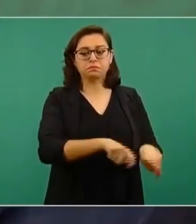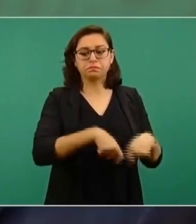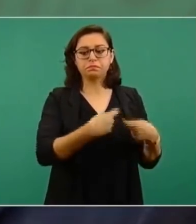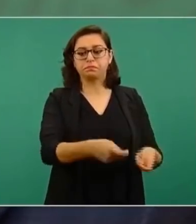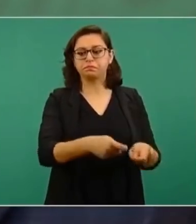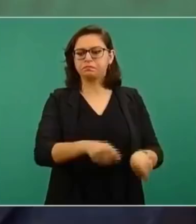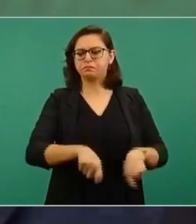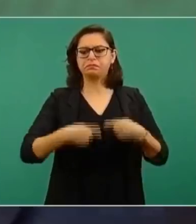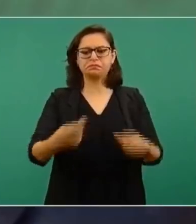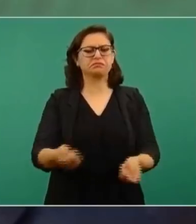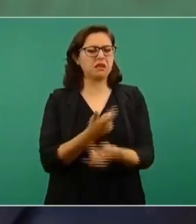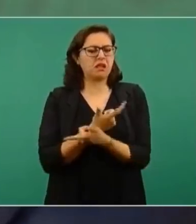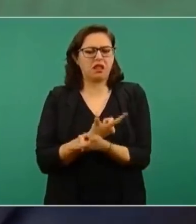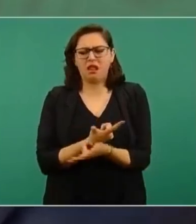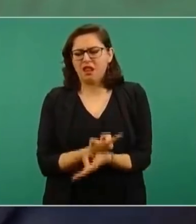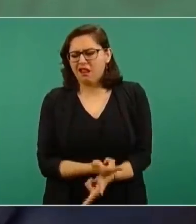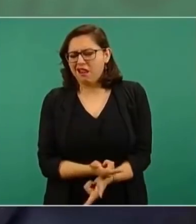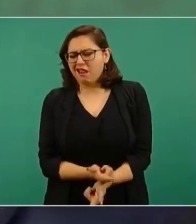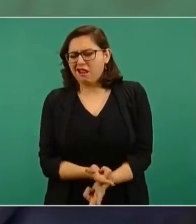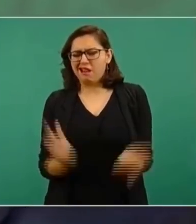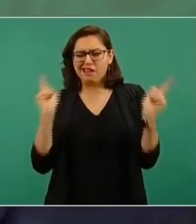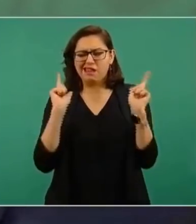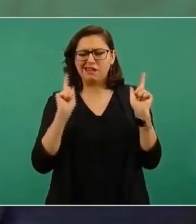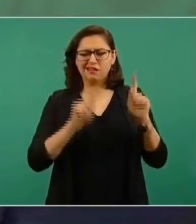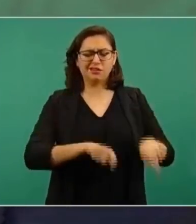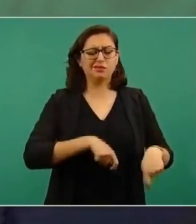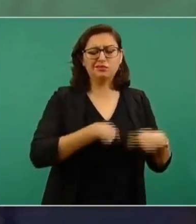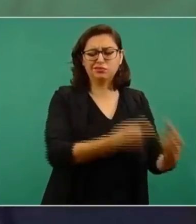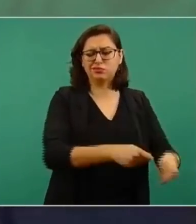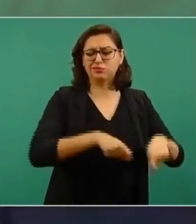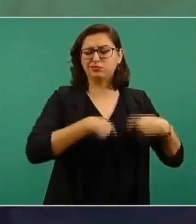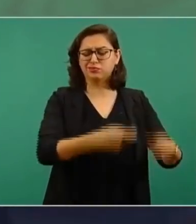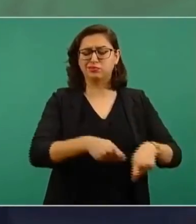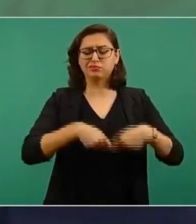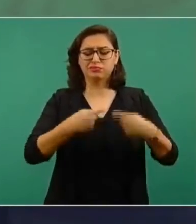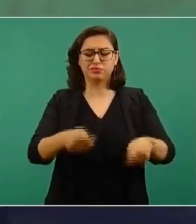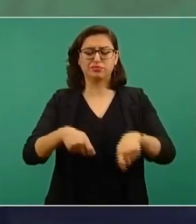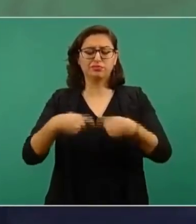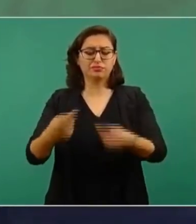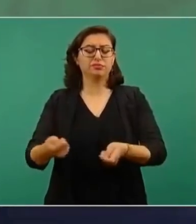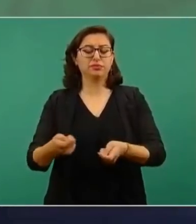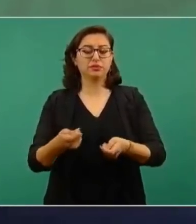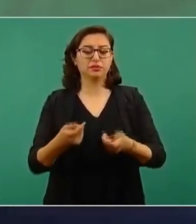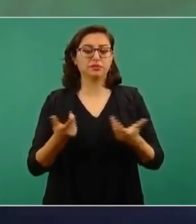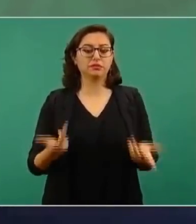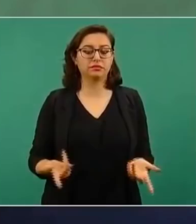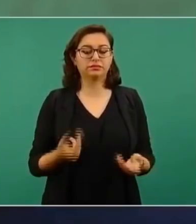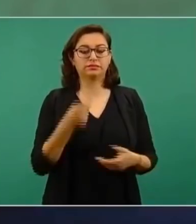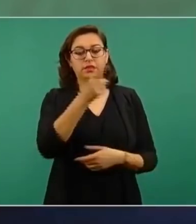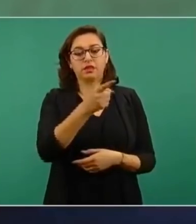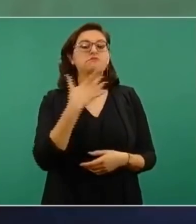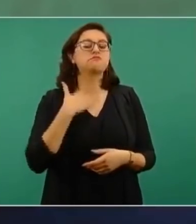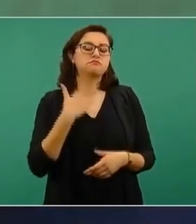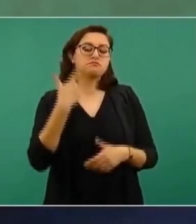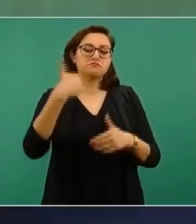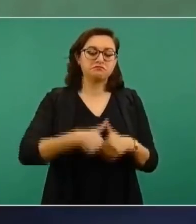a diestra y siniestra para la importación de combustibles.